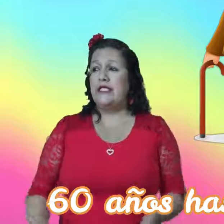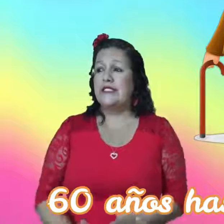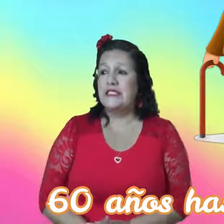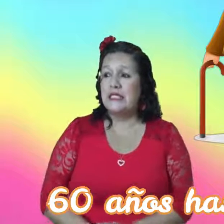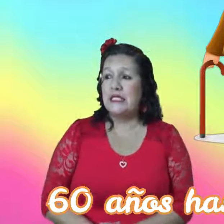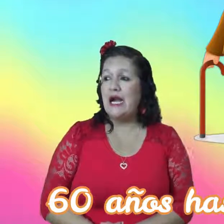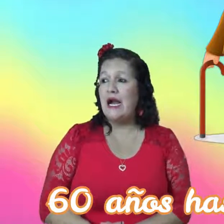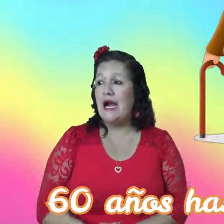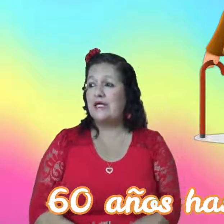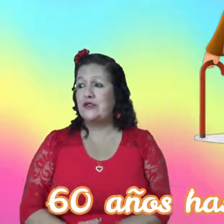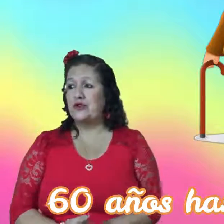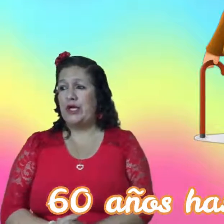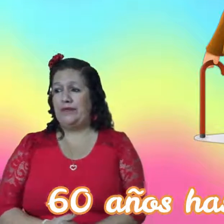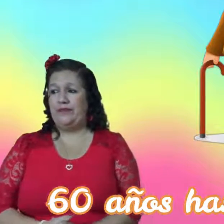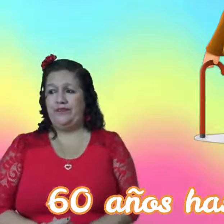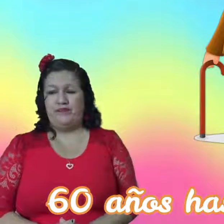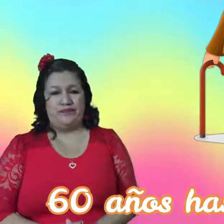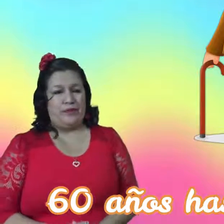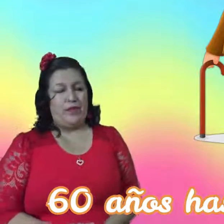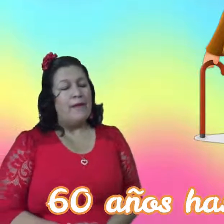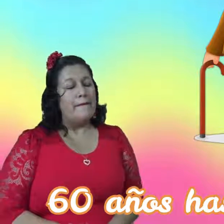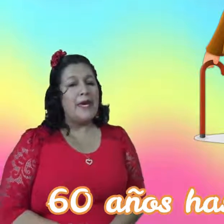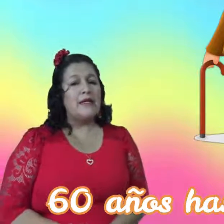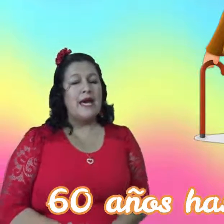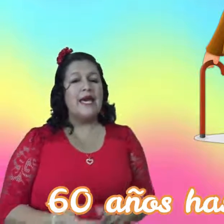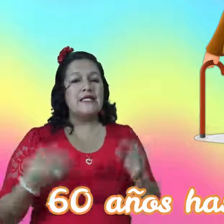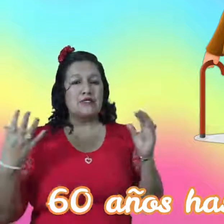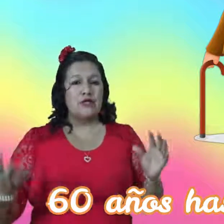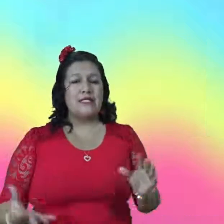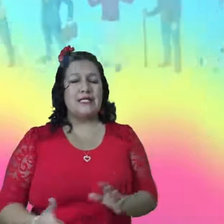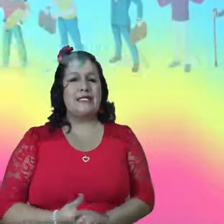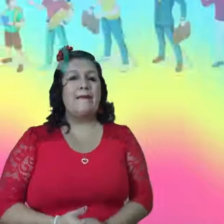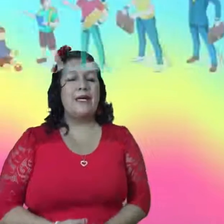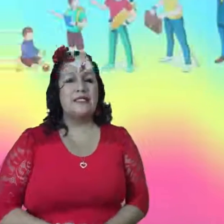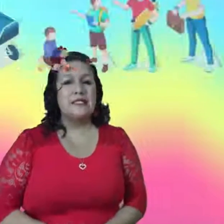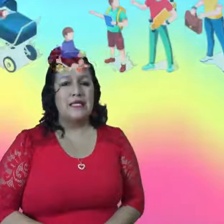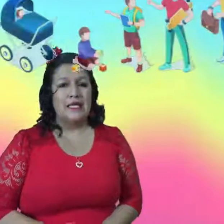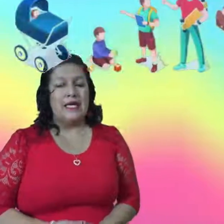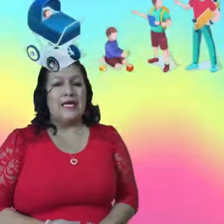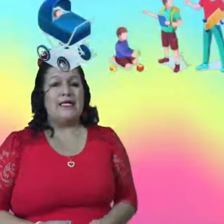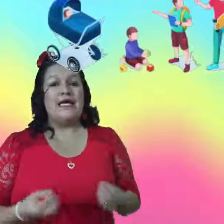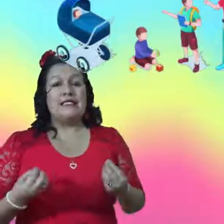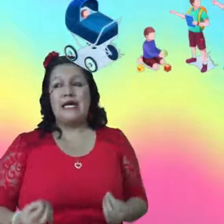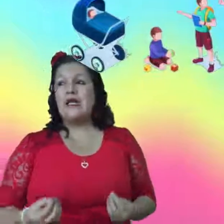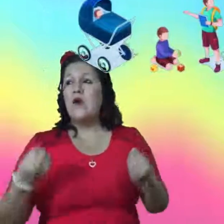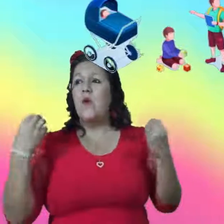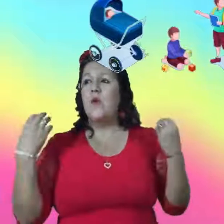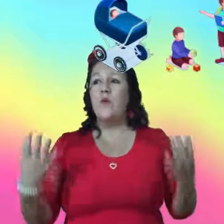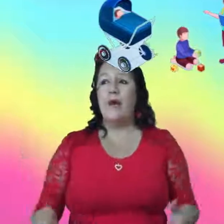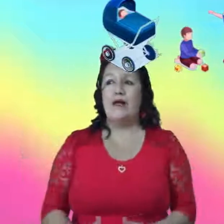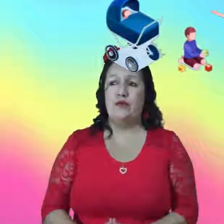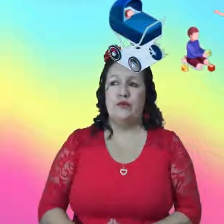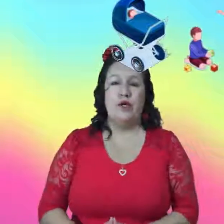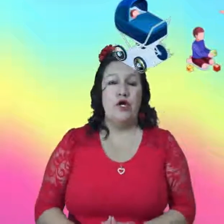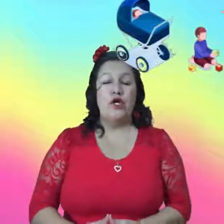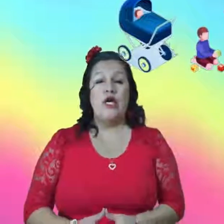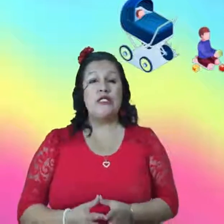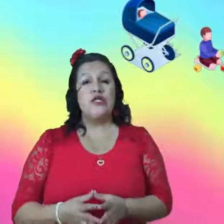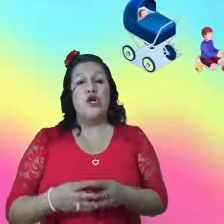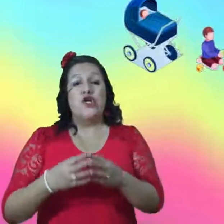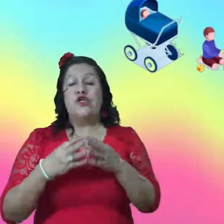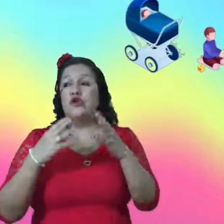ya necesitan ayuda. Bien, estas son las etapas del ser humano.